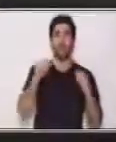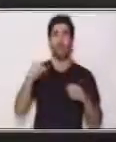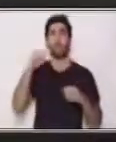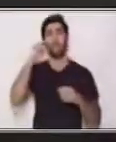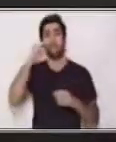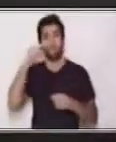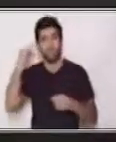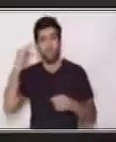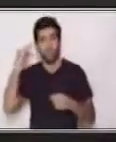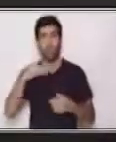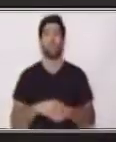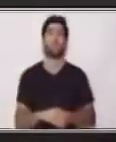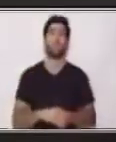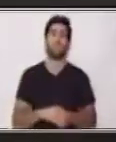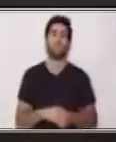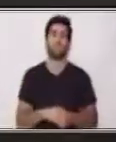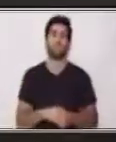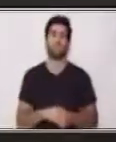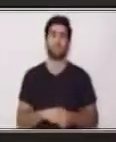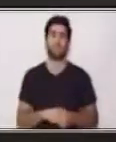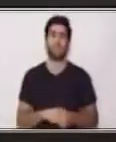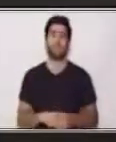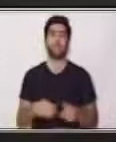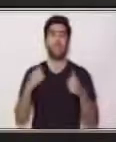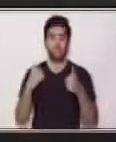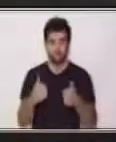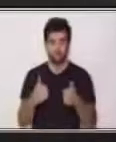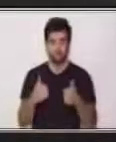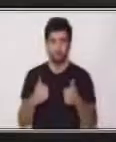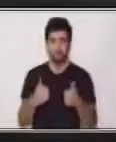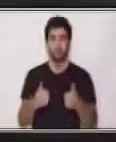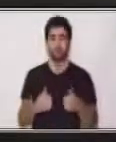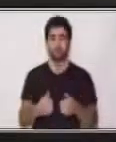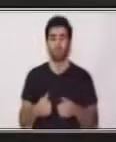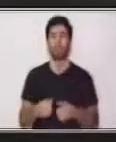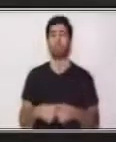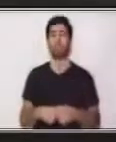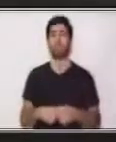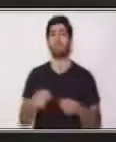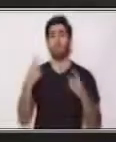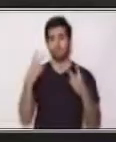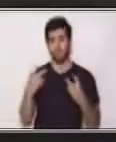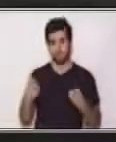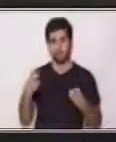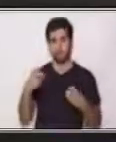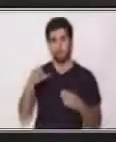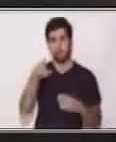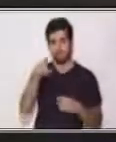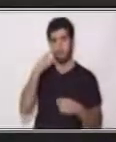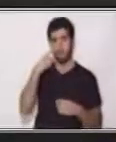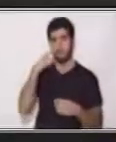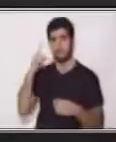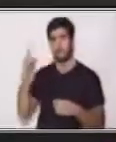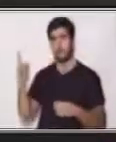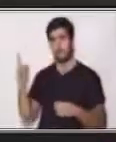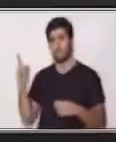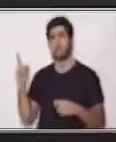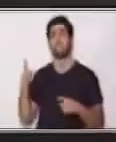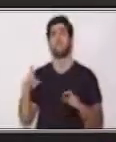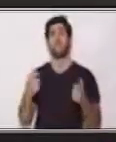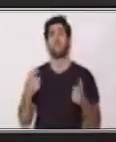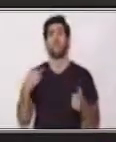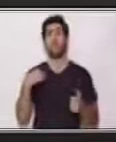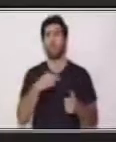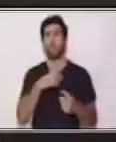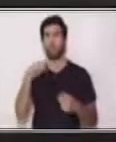lila. Muy bien. Te invito, si te das cuenta, a que observes detenidamente. Y el día de hoy te